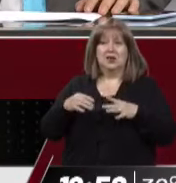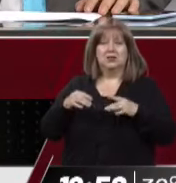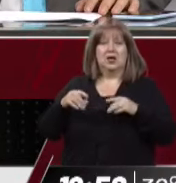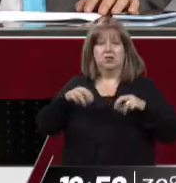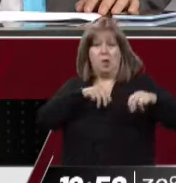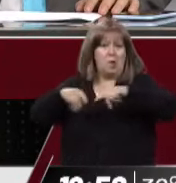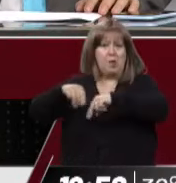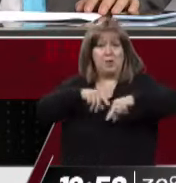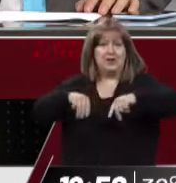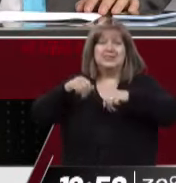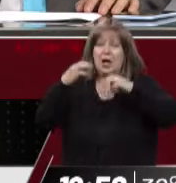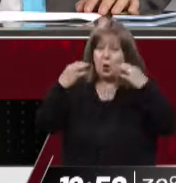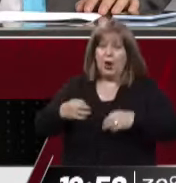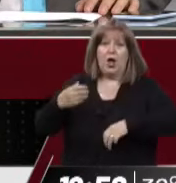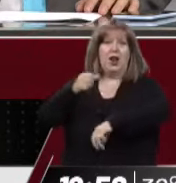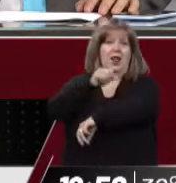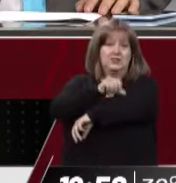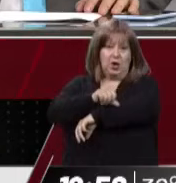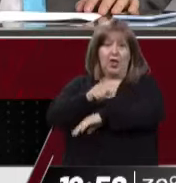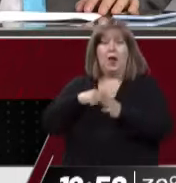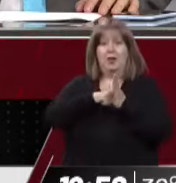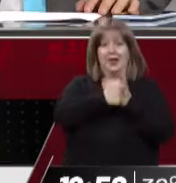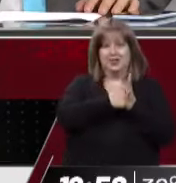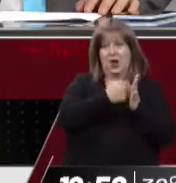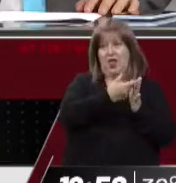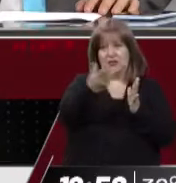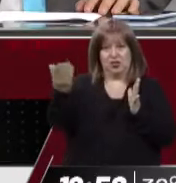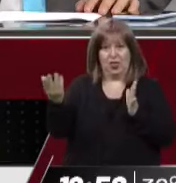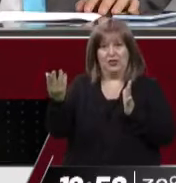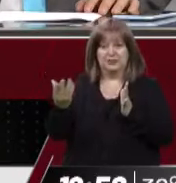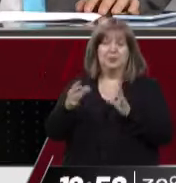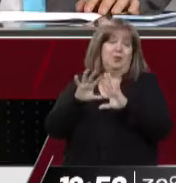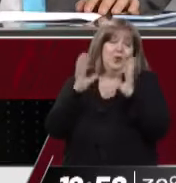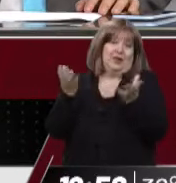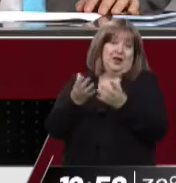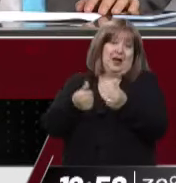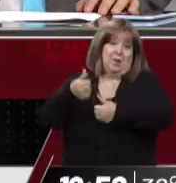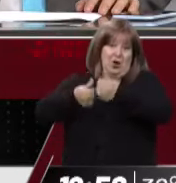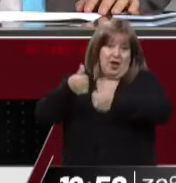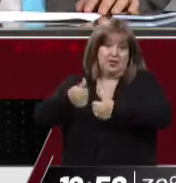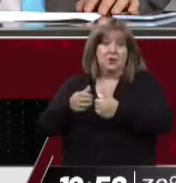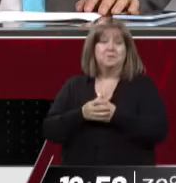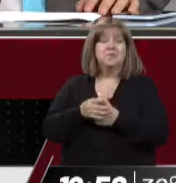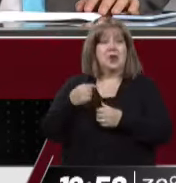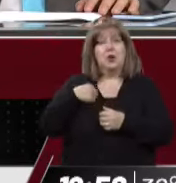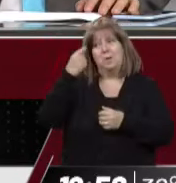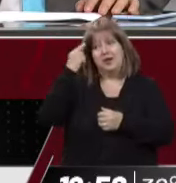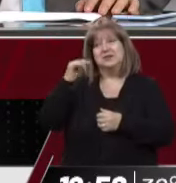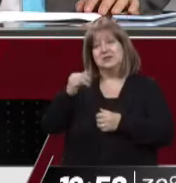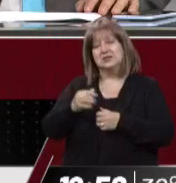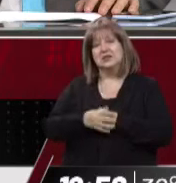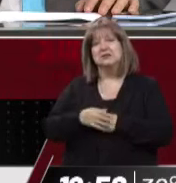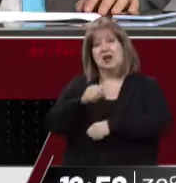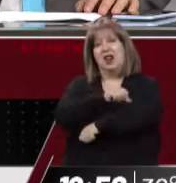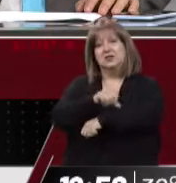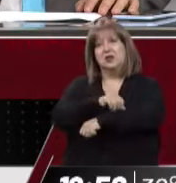raro pensarlo. Y bueno, por la presión no extra que genera estar ya en este tipo de competencia. Sí. Ojalá no sea así, pero es lo que muchos presagian